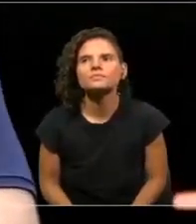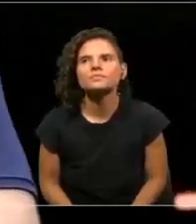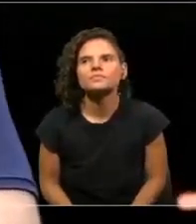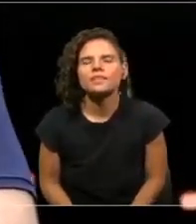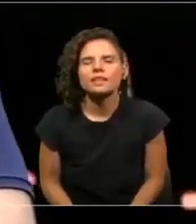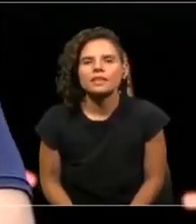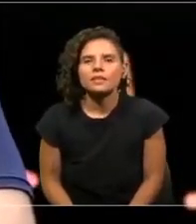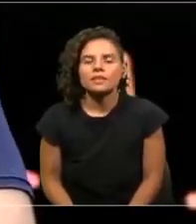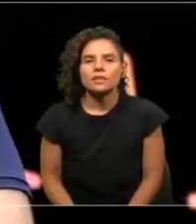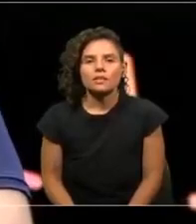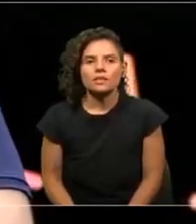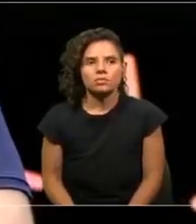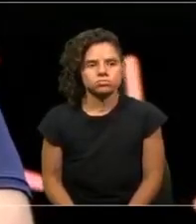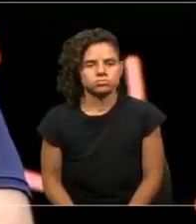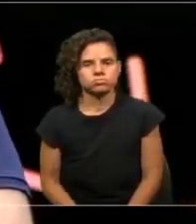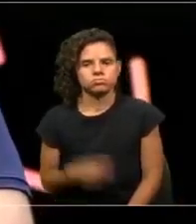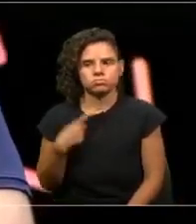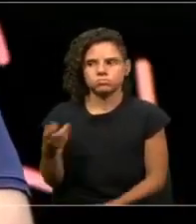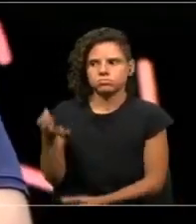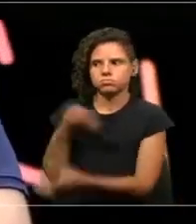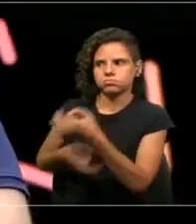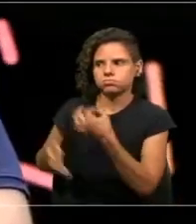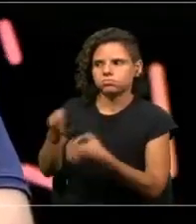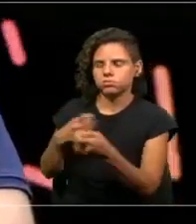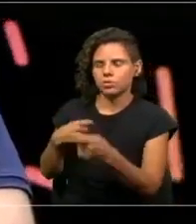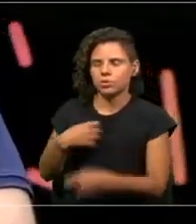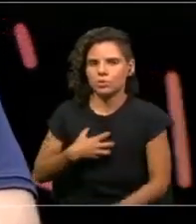Difícil hablar después de esto,